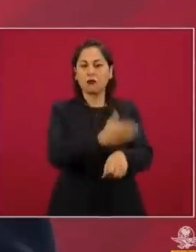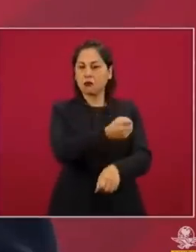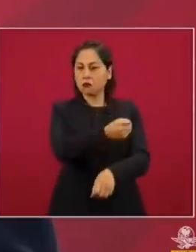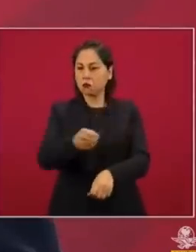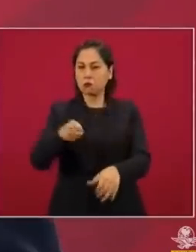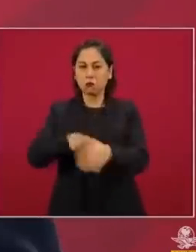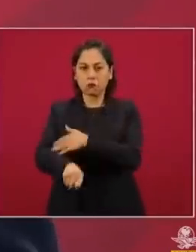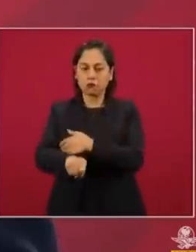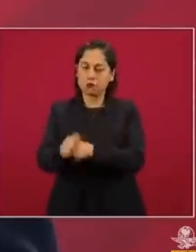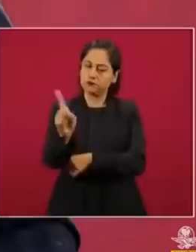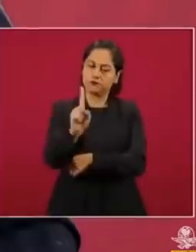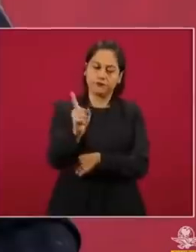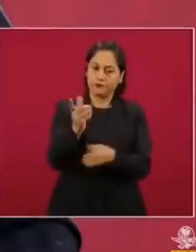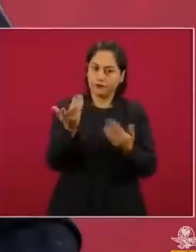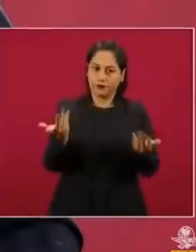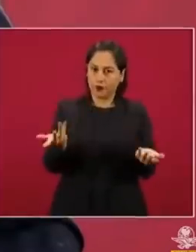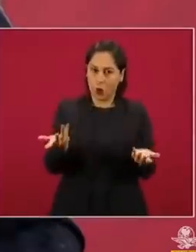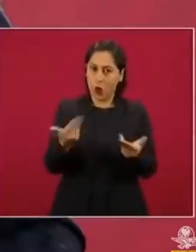Desde luego,